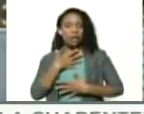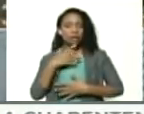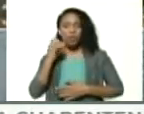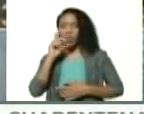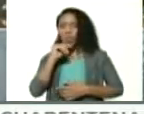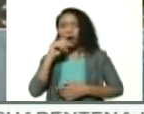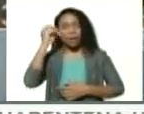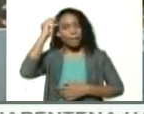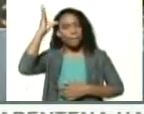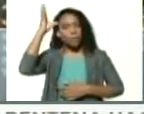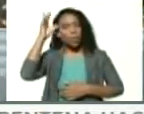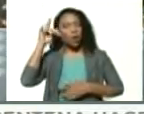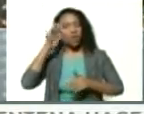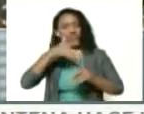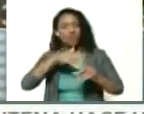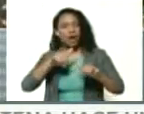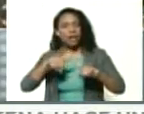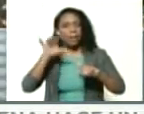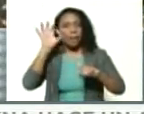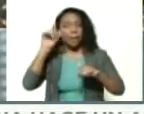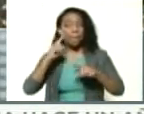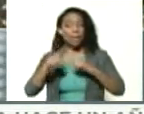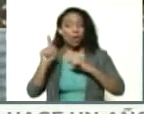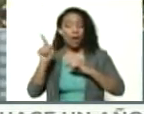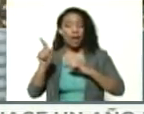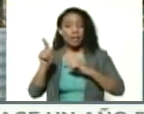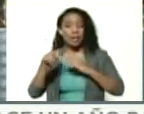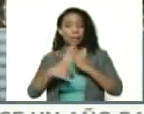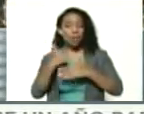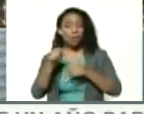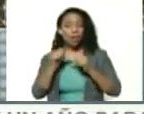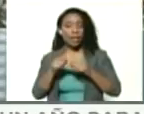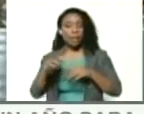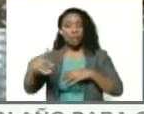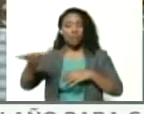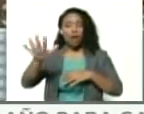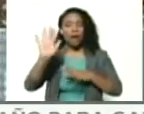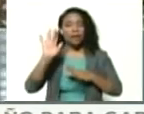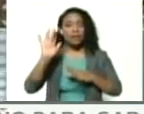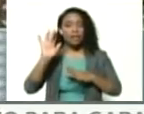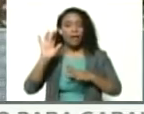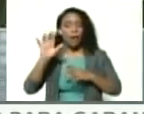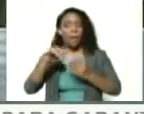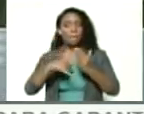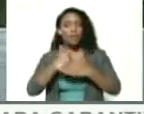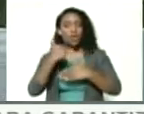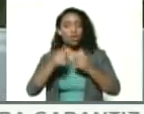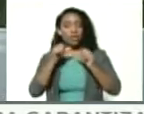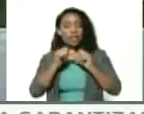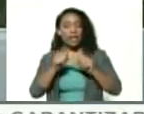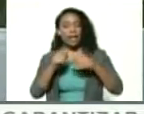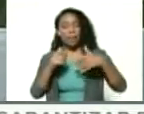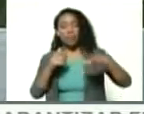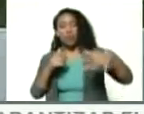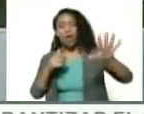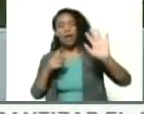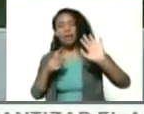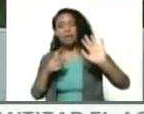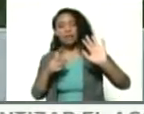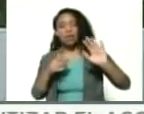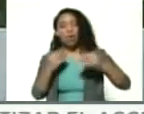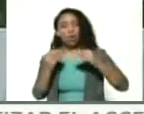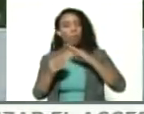capacidad de influencia en el país. Pero es el proyecto que se queda por ahí, proyecto fascista que se queda por ahí,